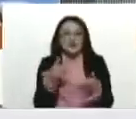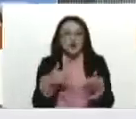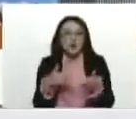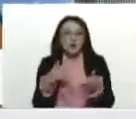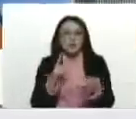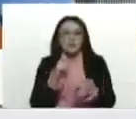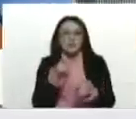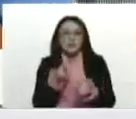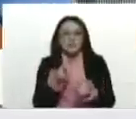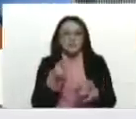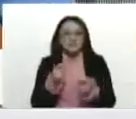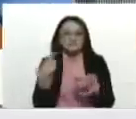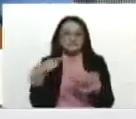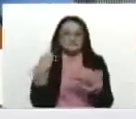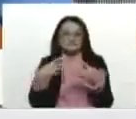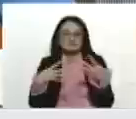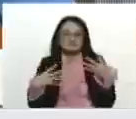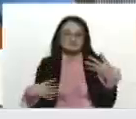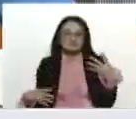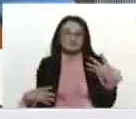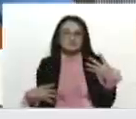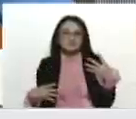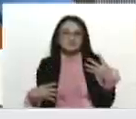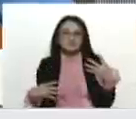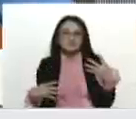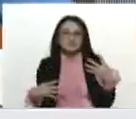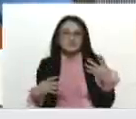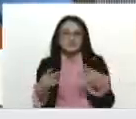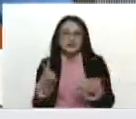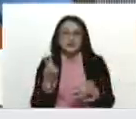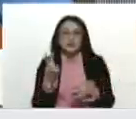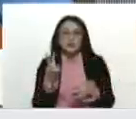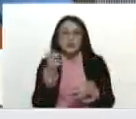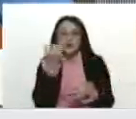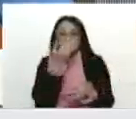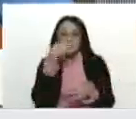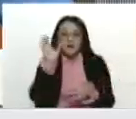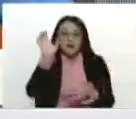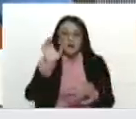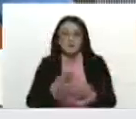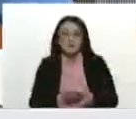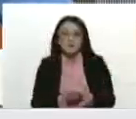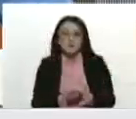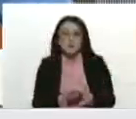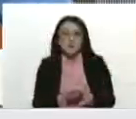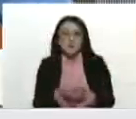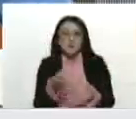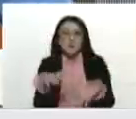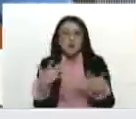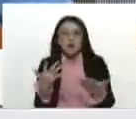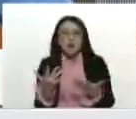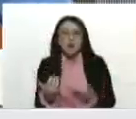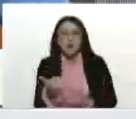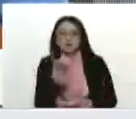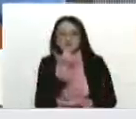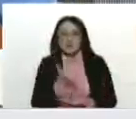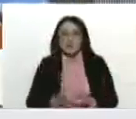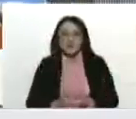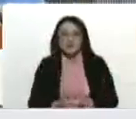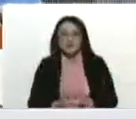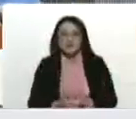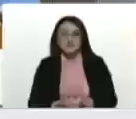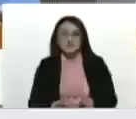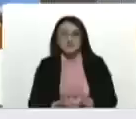etcétera etcétera el nuevo imperialismo Cuáles son las consecuencias de esto las consecuencias han sido